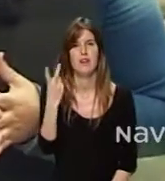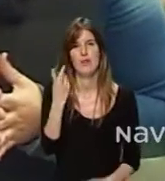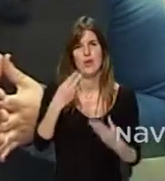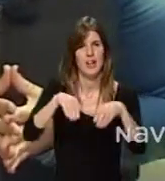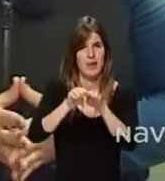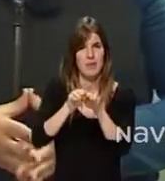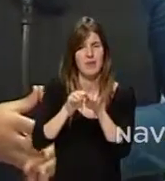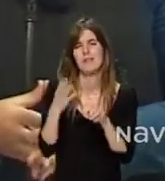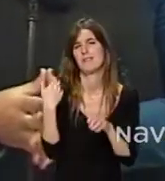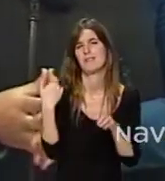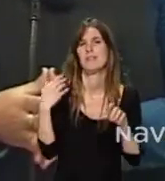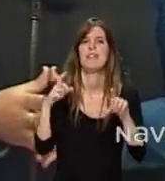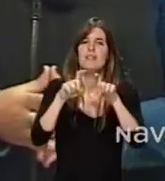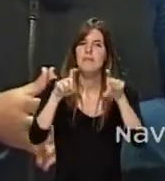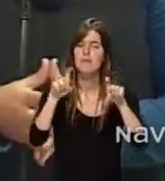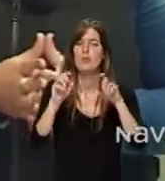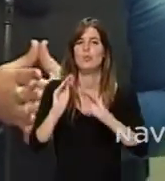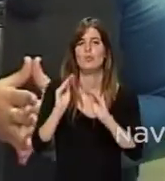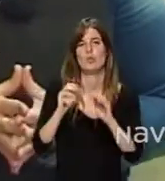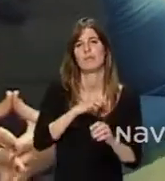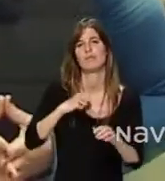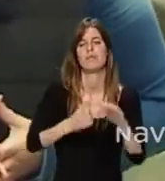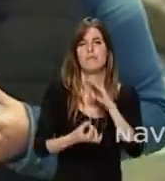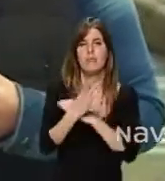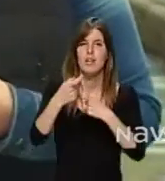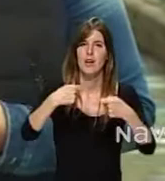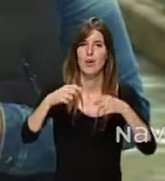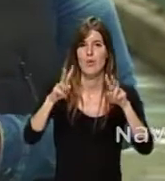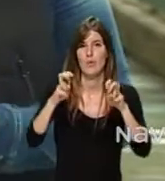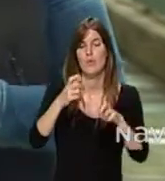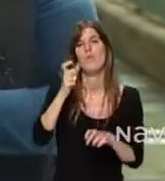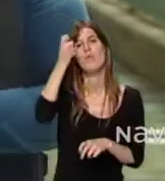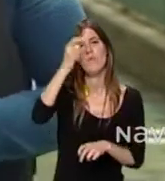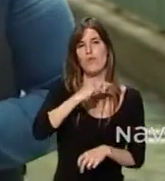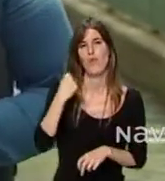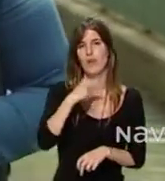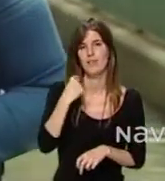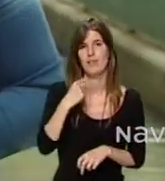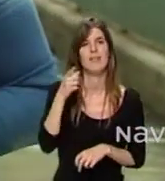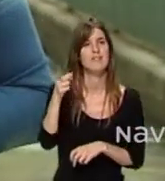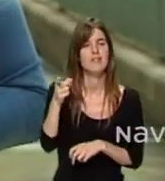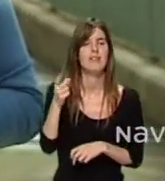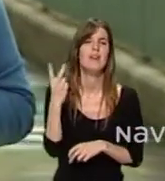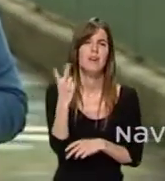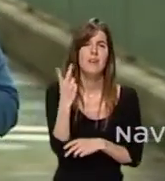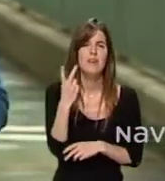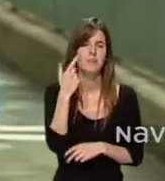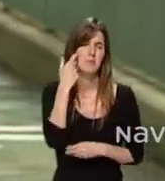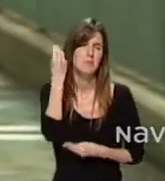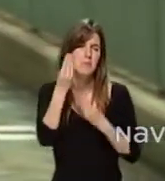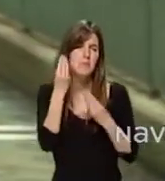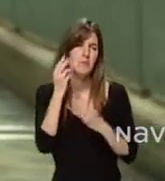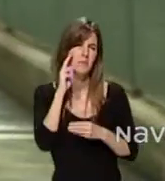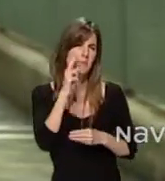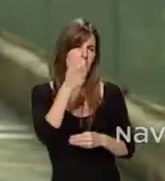emprendedoras acaban de abrir las puertas de un nuevo negocio en Olite. De esta manera quieren dar respuesta a una